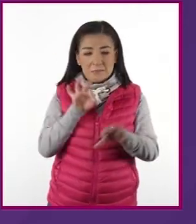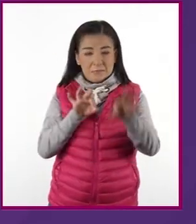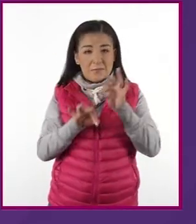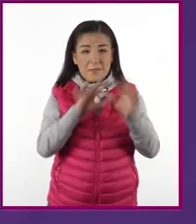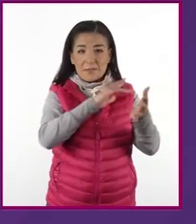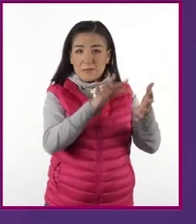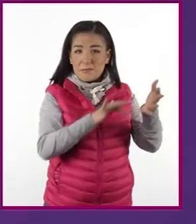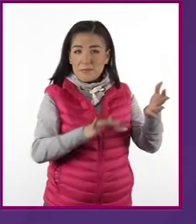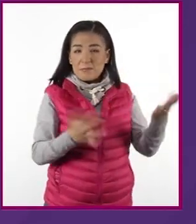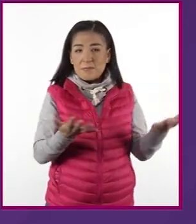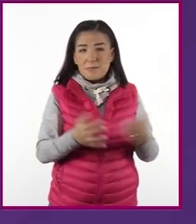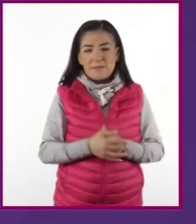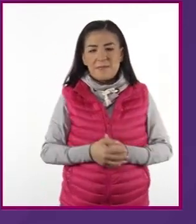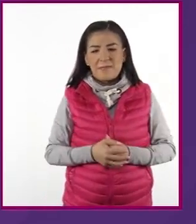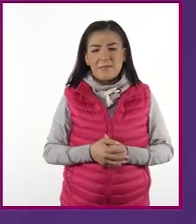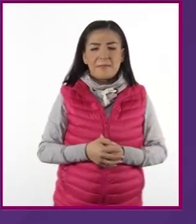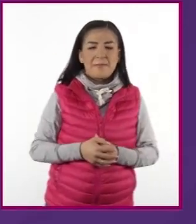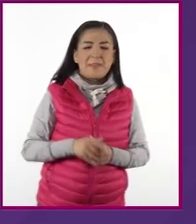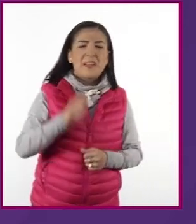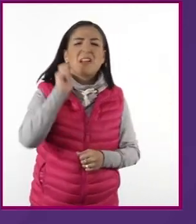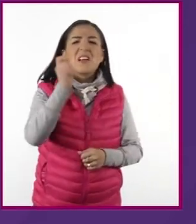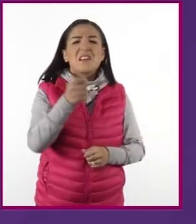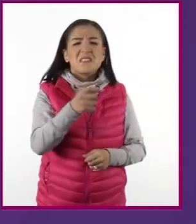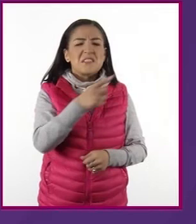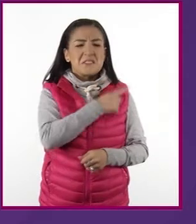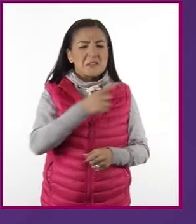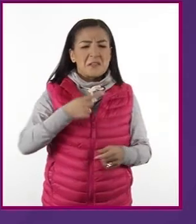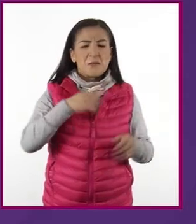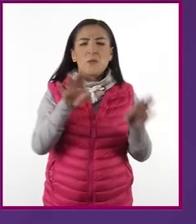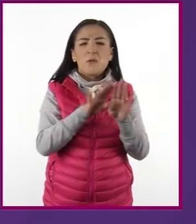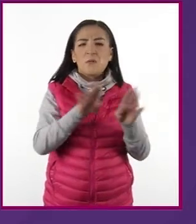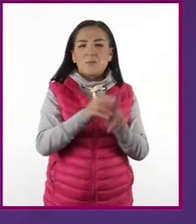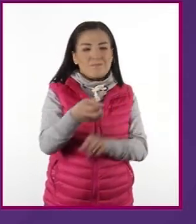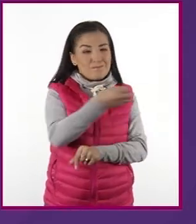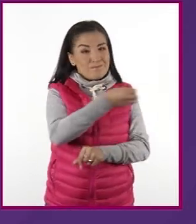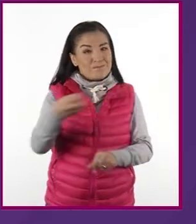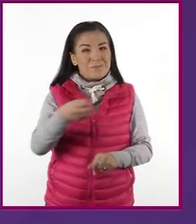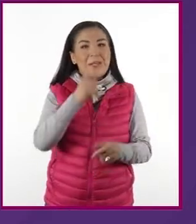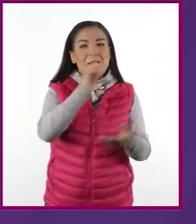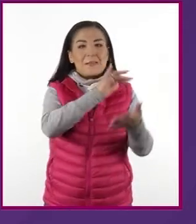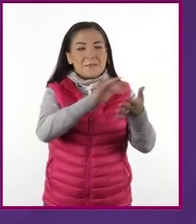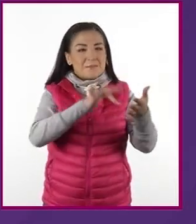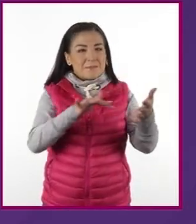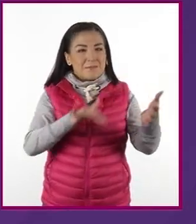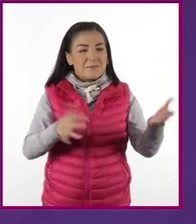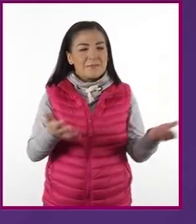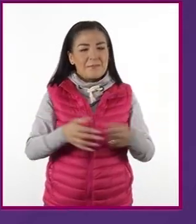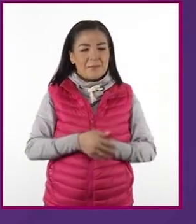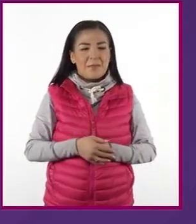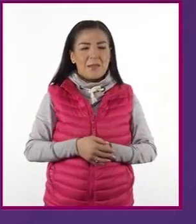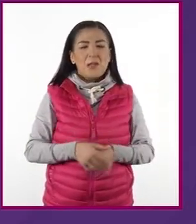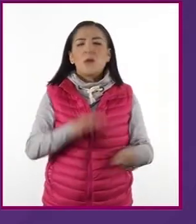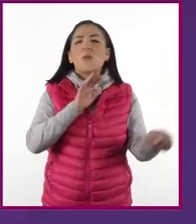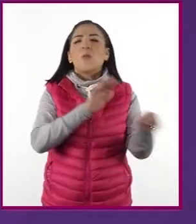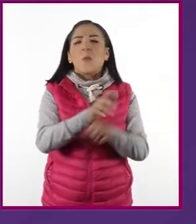la lectura de los textos? ¿Cuál es la relevancia de la antología?